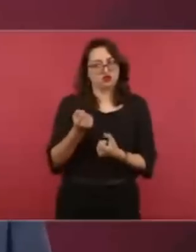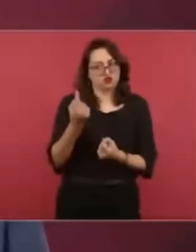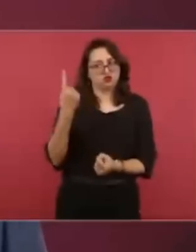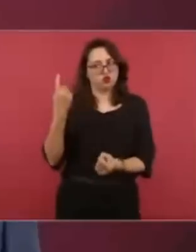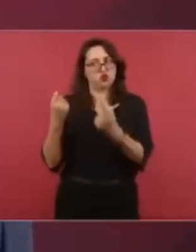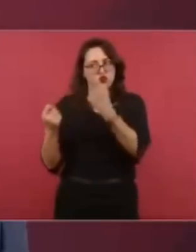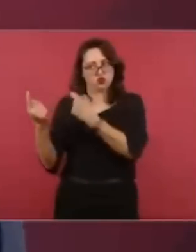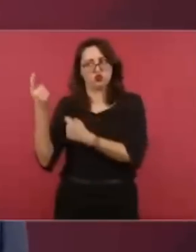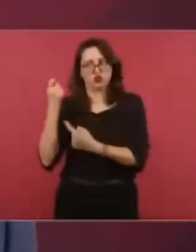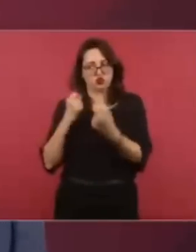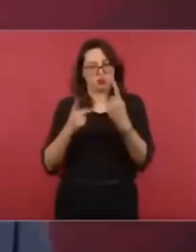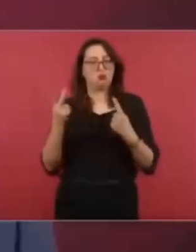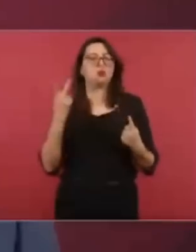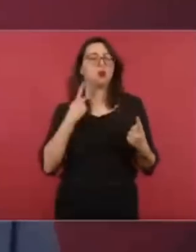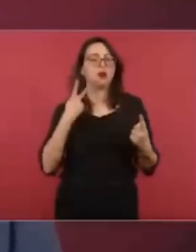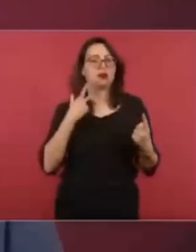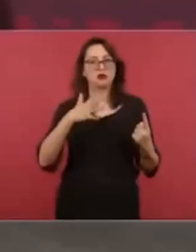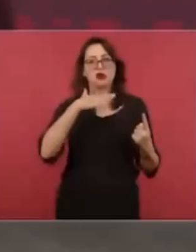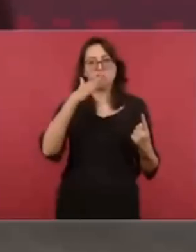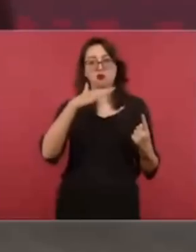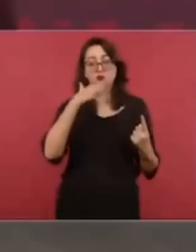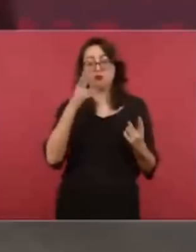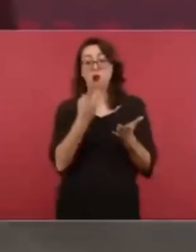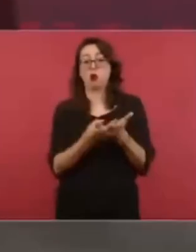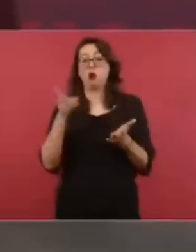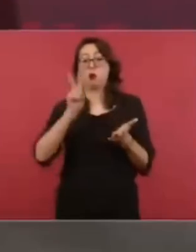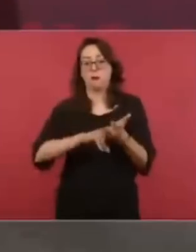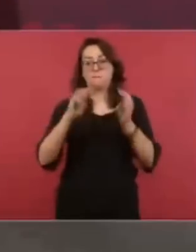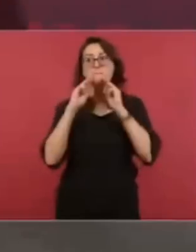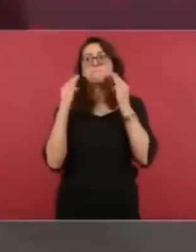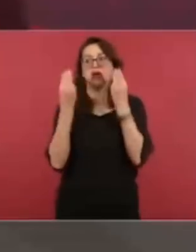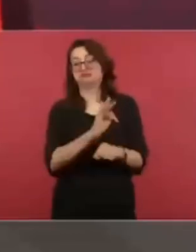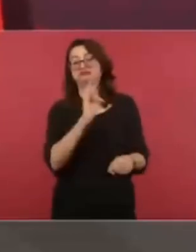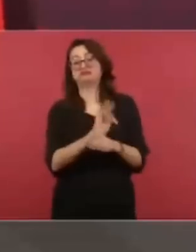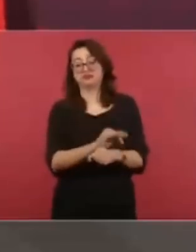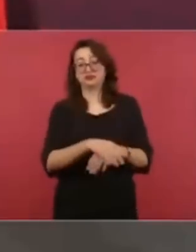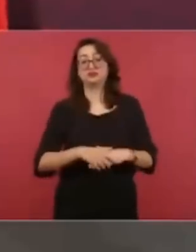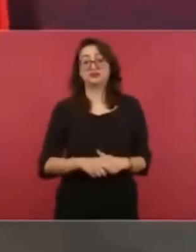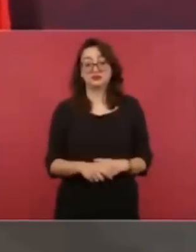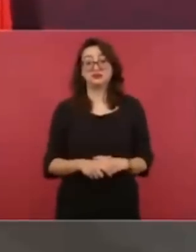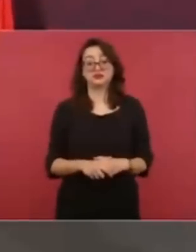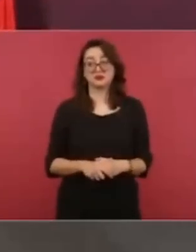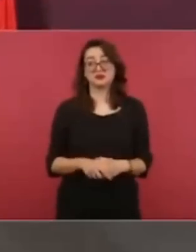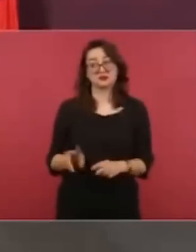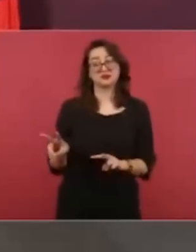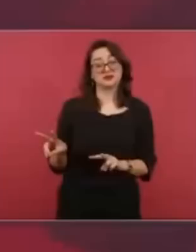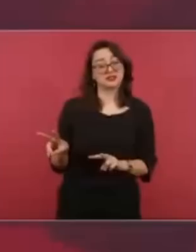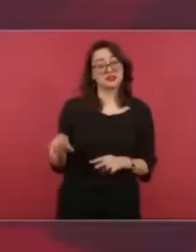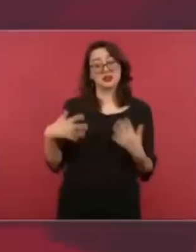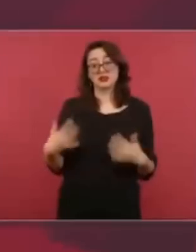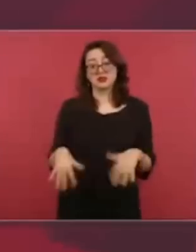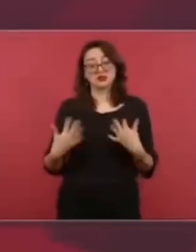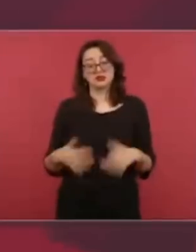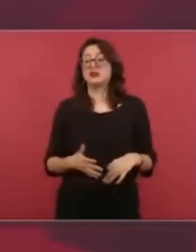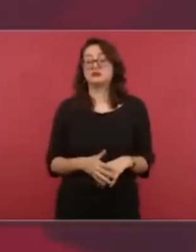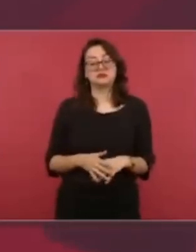Pero si Este Predominan Falta Una